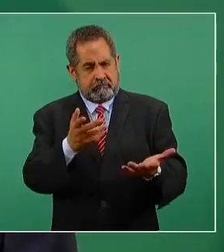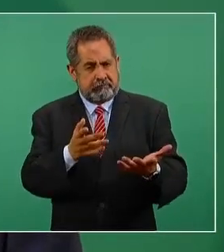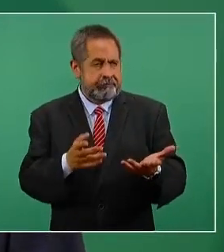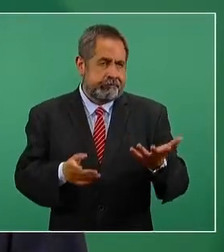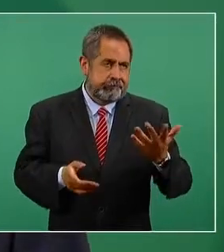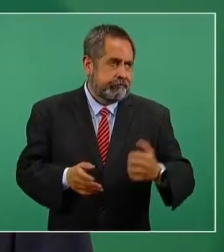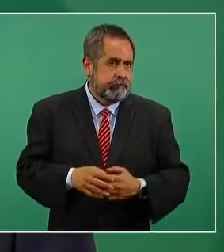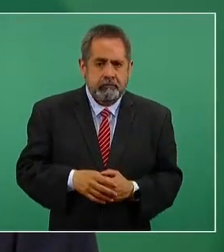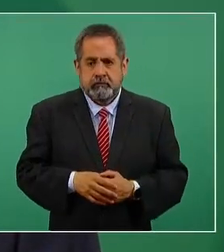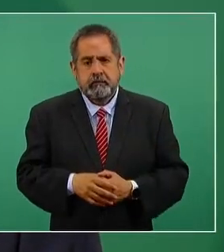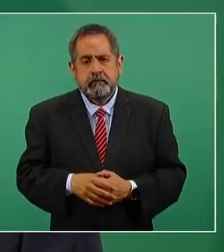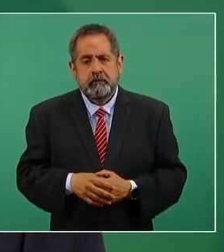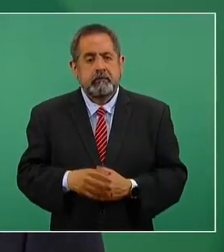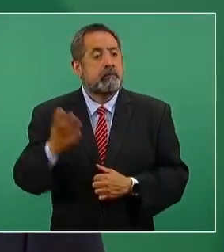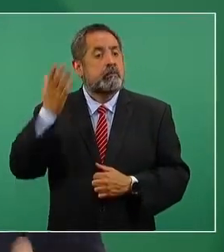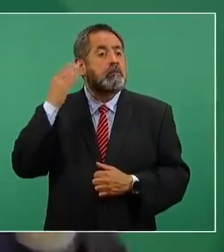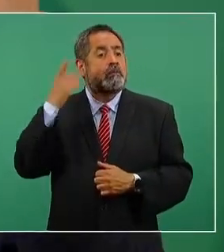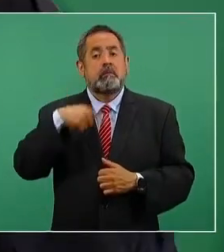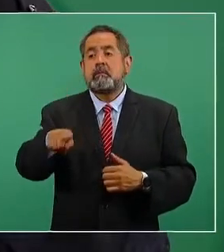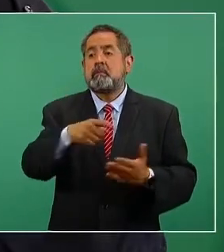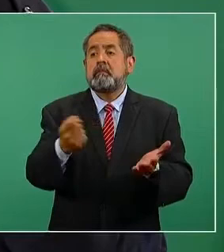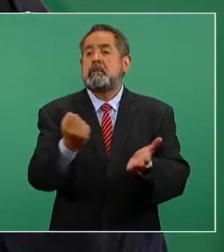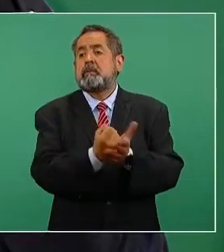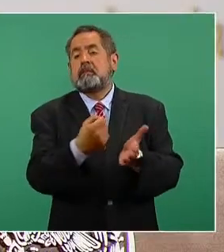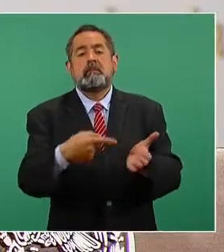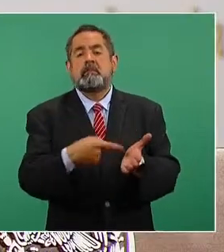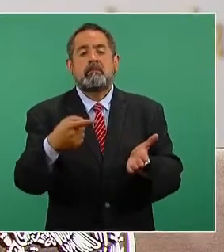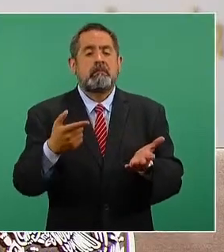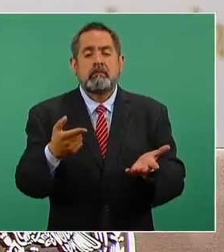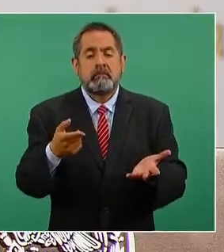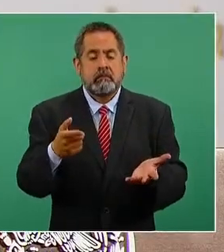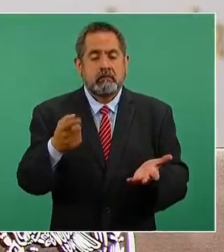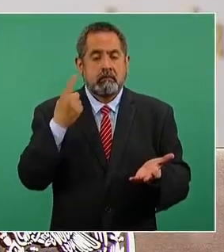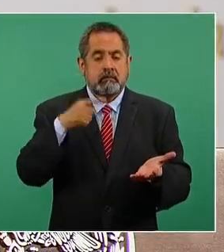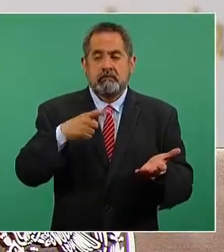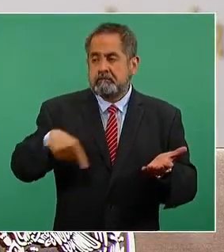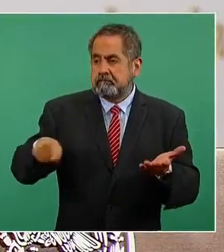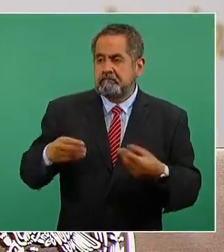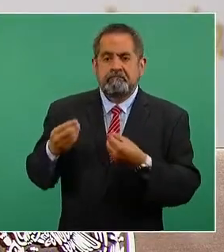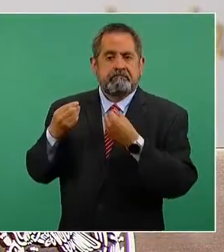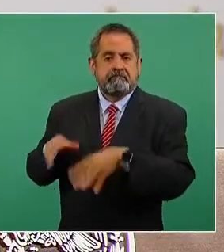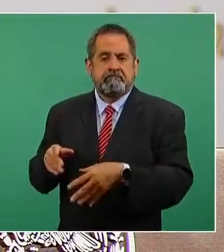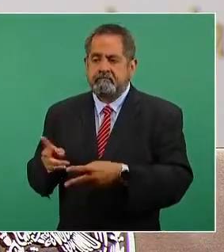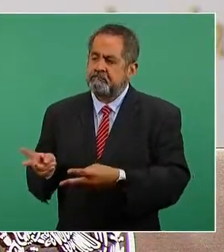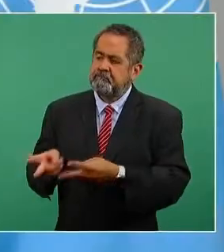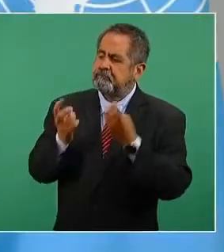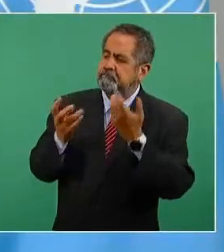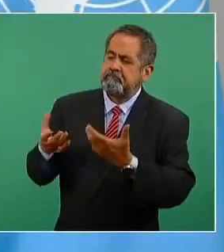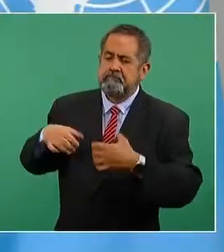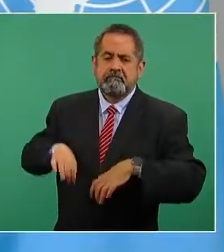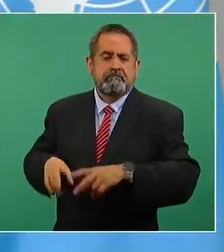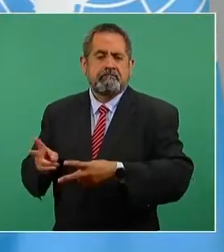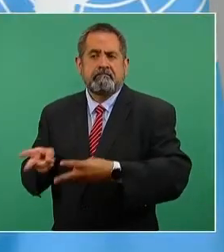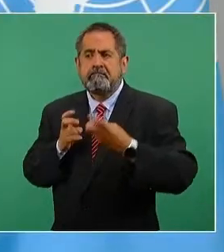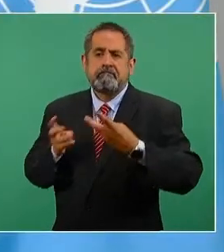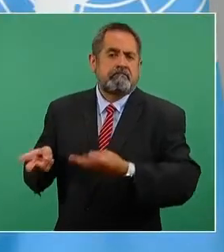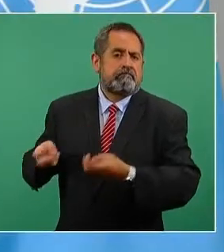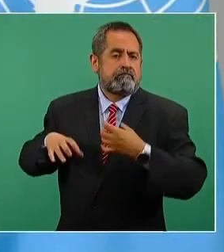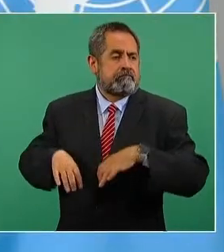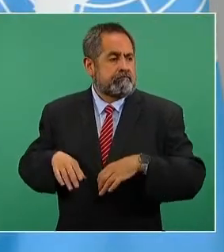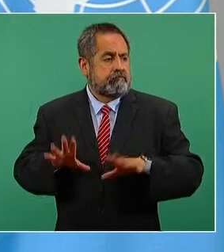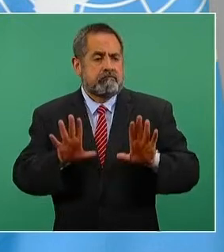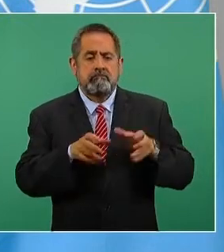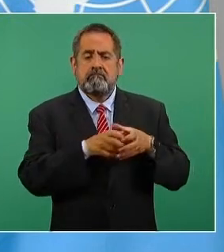que se aprobó para saquear, para robar, para beneficiar a